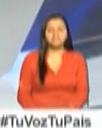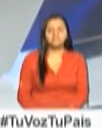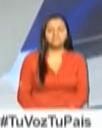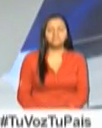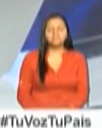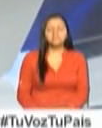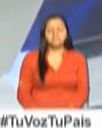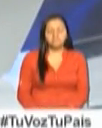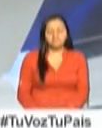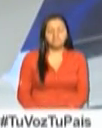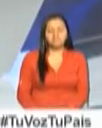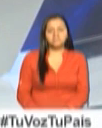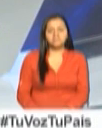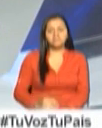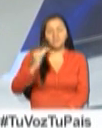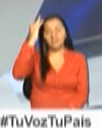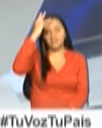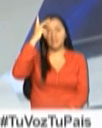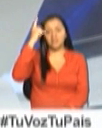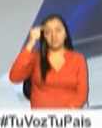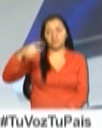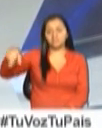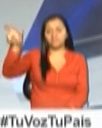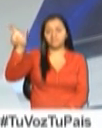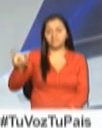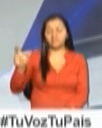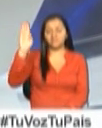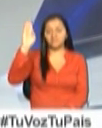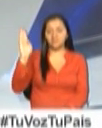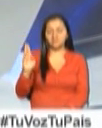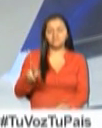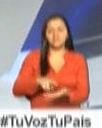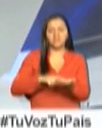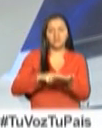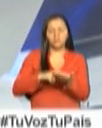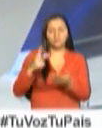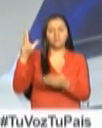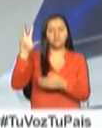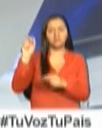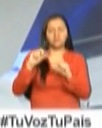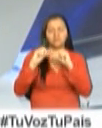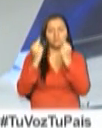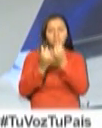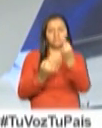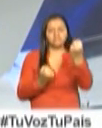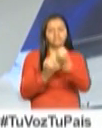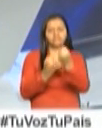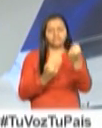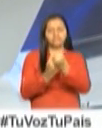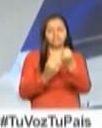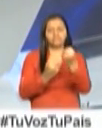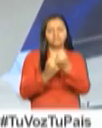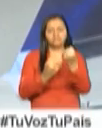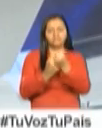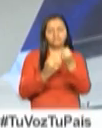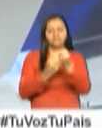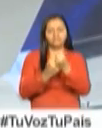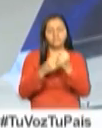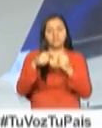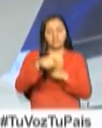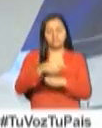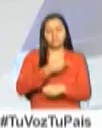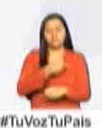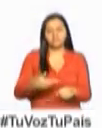Por su parte, Dilma Rousseff se reunió con alrededor de 30 organizaciones que mostraron su apoyo a la mandataria constitucional de Brasil.